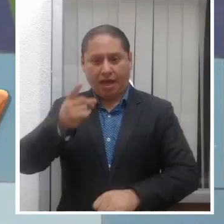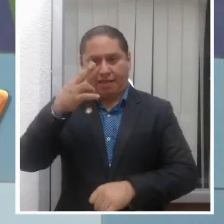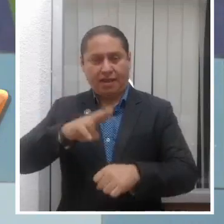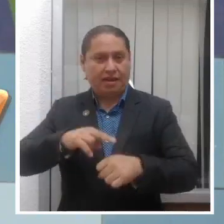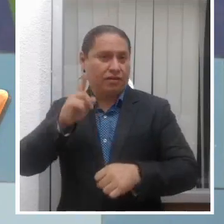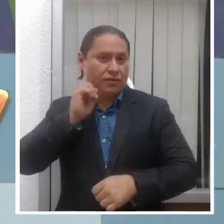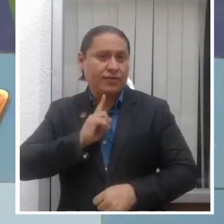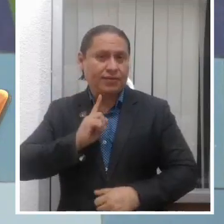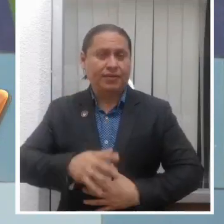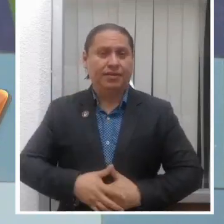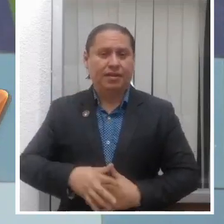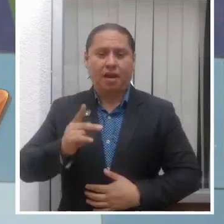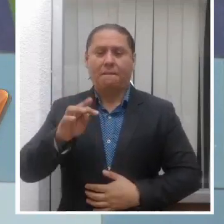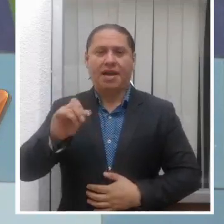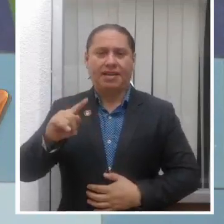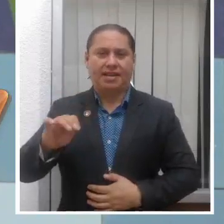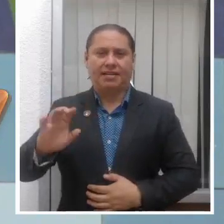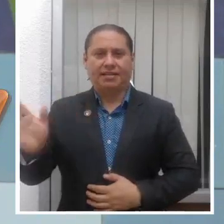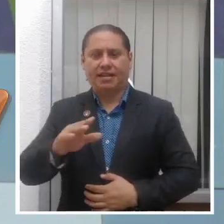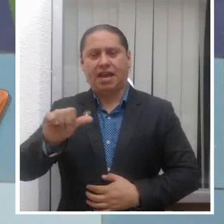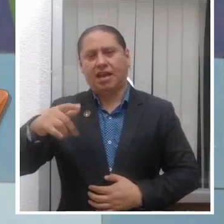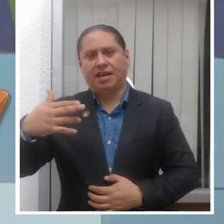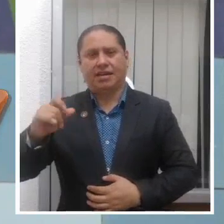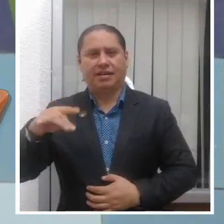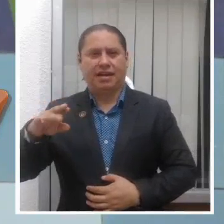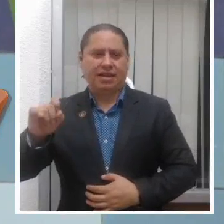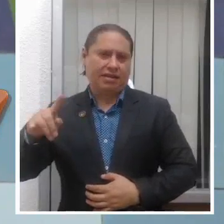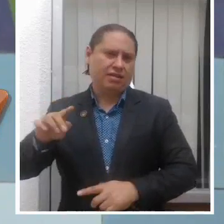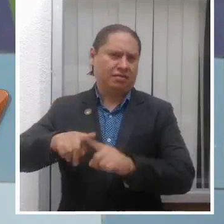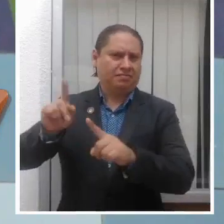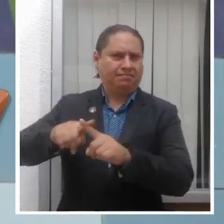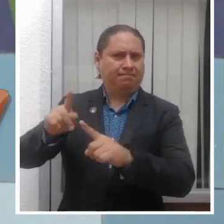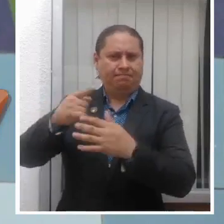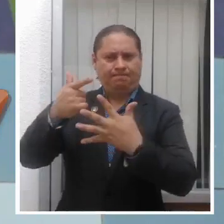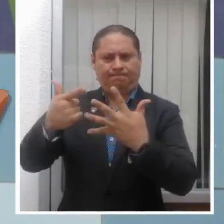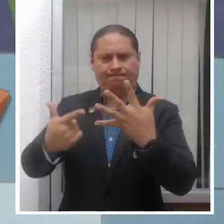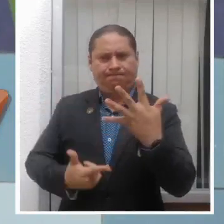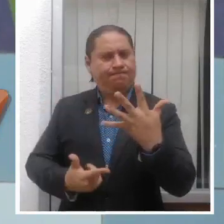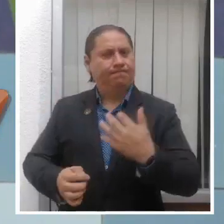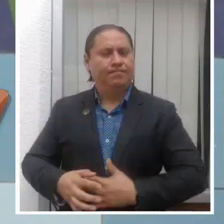directora, Patricia Hernández, y entre otros.